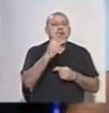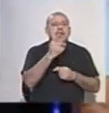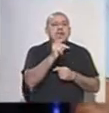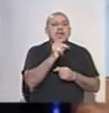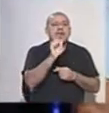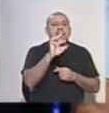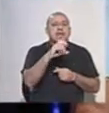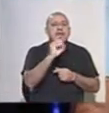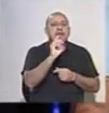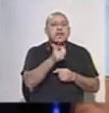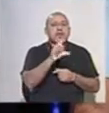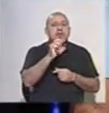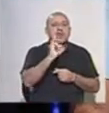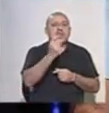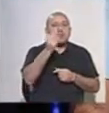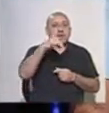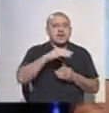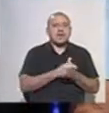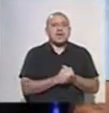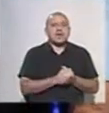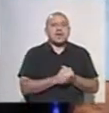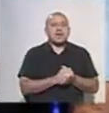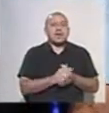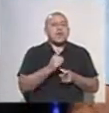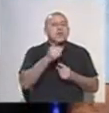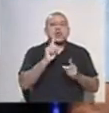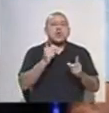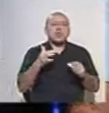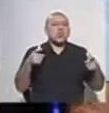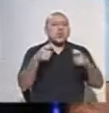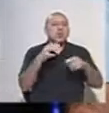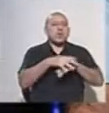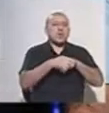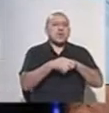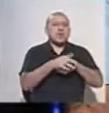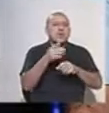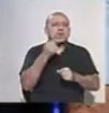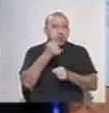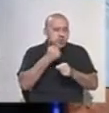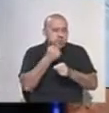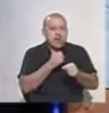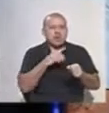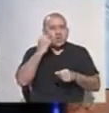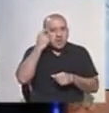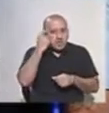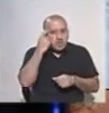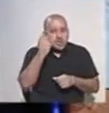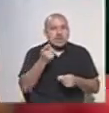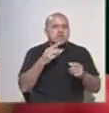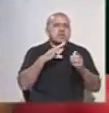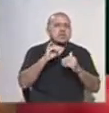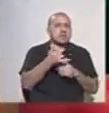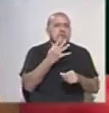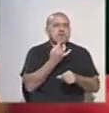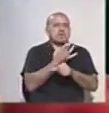cuando viviste la experiencia de otras, en las que no era un grupo de amigos, en las que era un trabajo ya con tu carrera consolidada? No